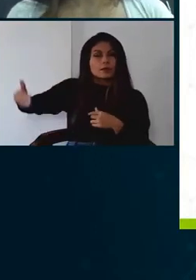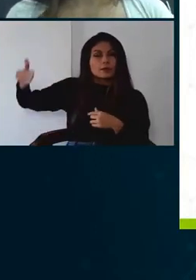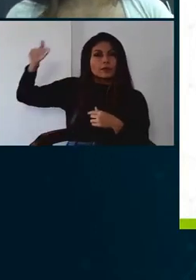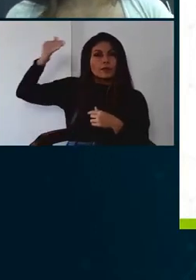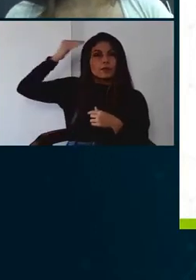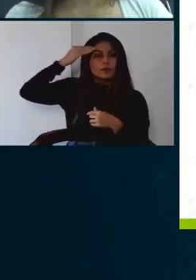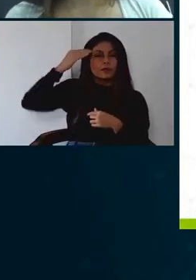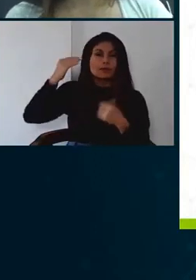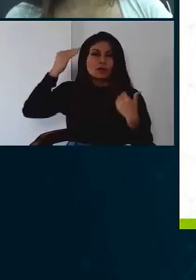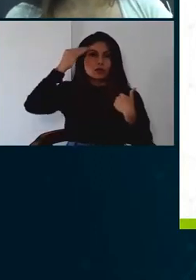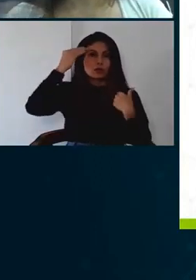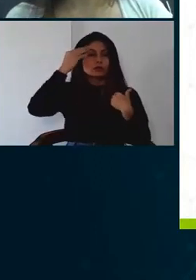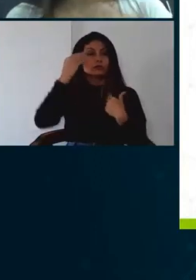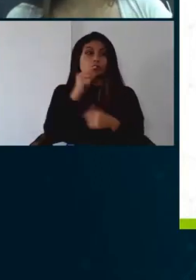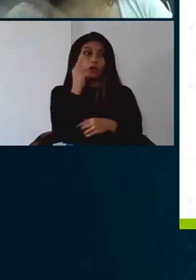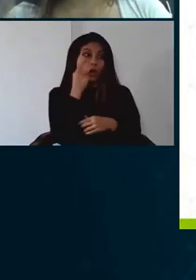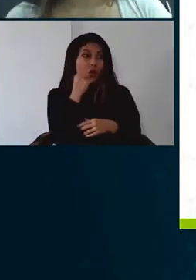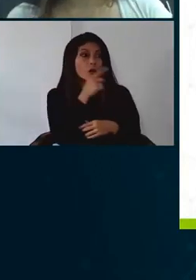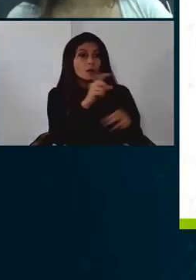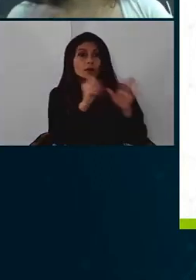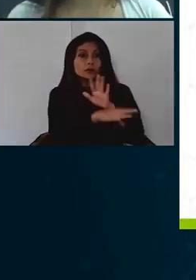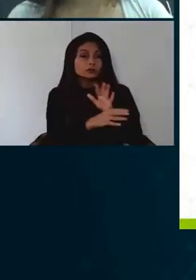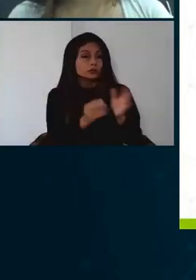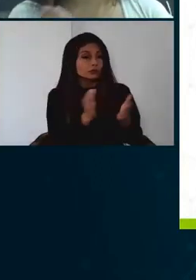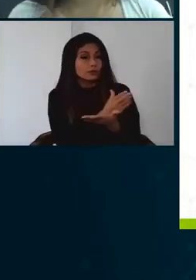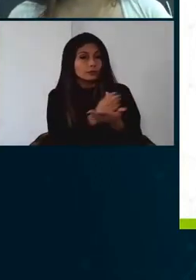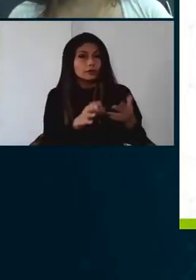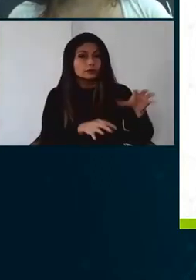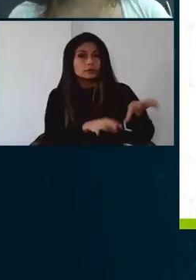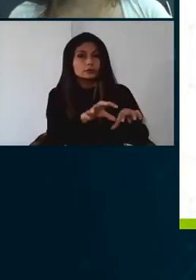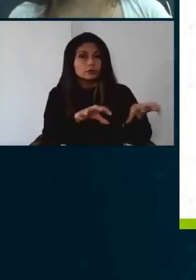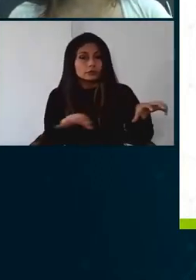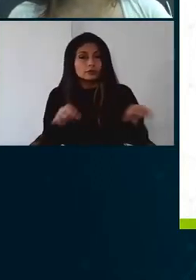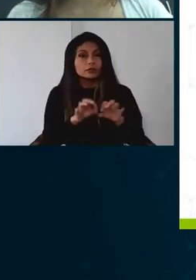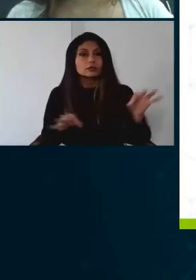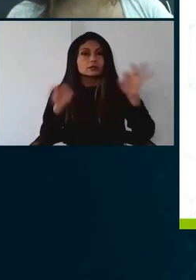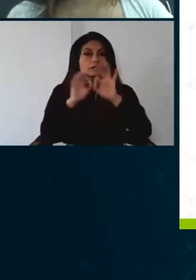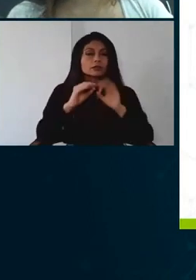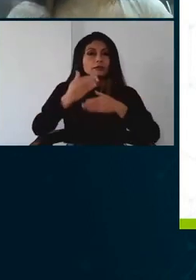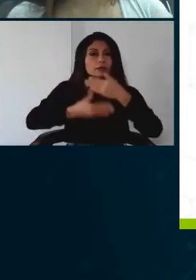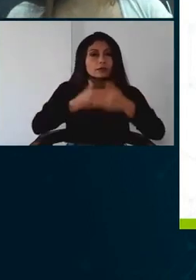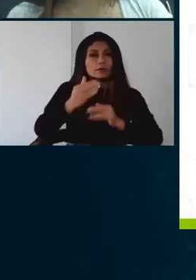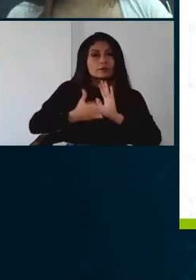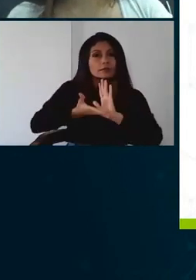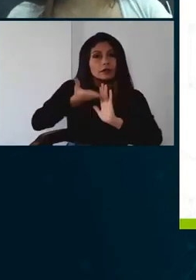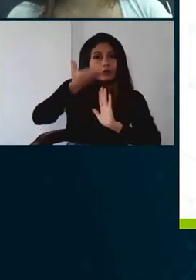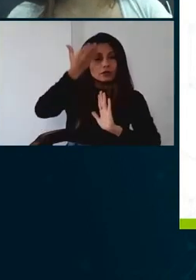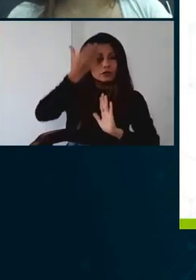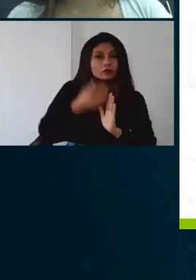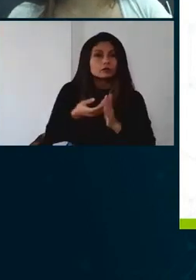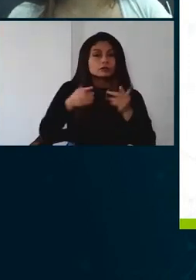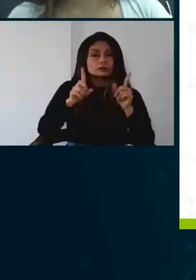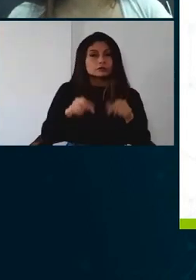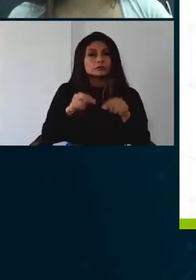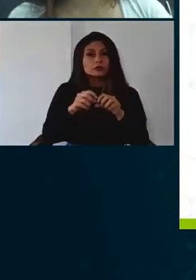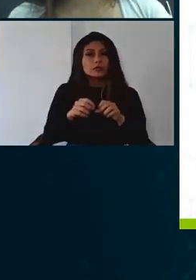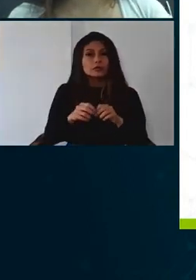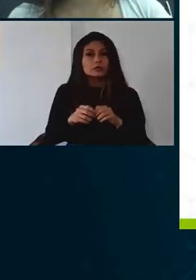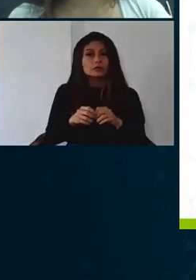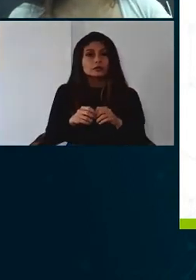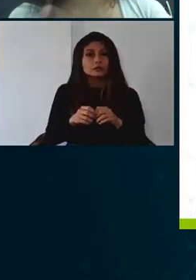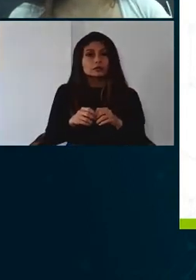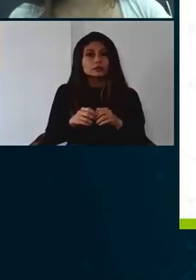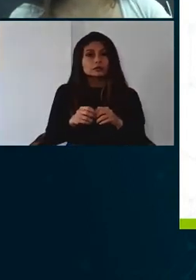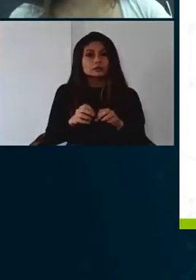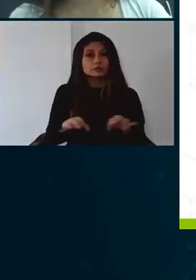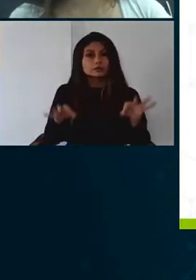¿sí? Sabemos que debemos de ir mejorando, de que debemos de seguir implementando en los edificios lo que